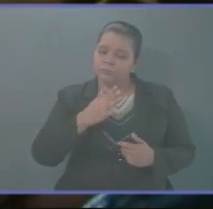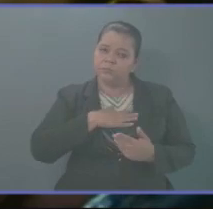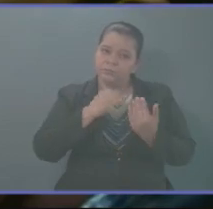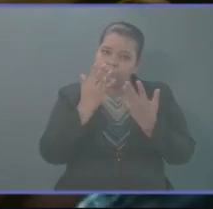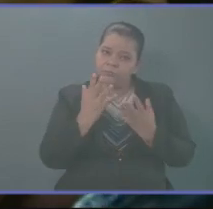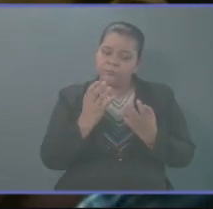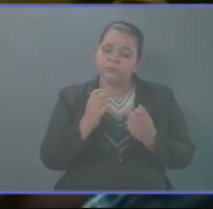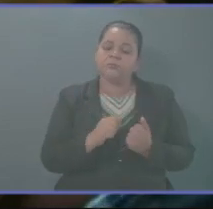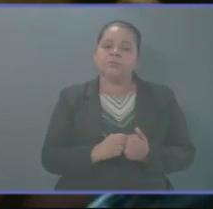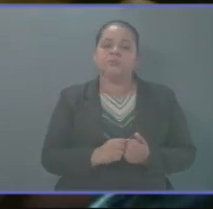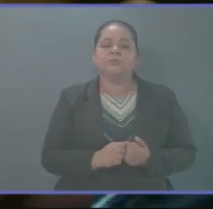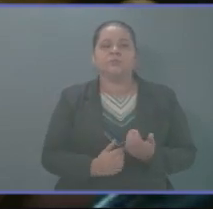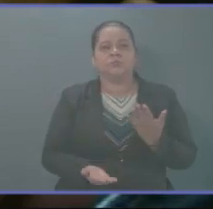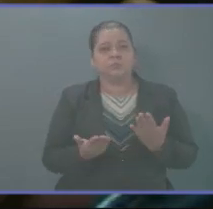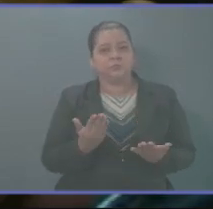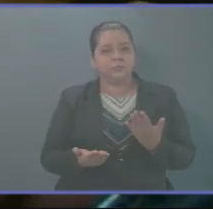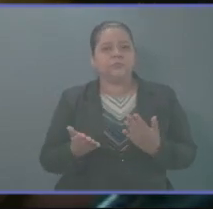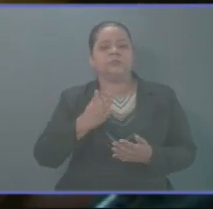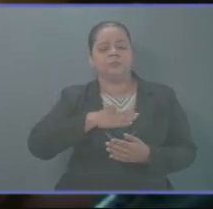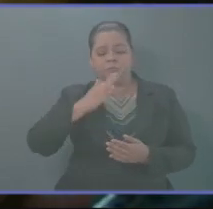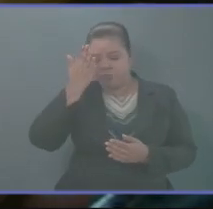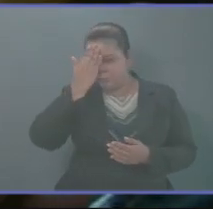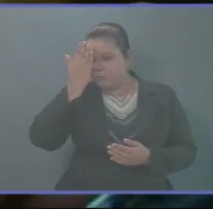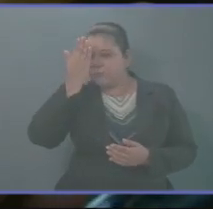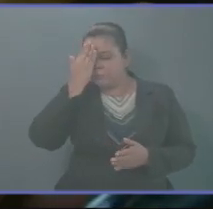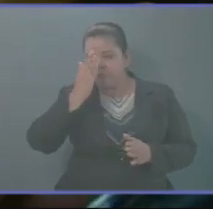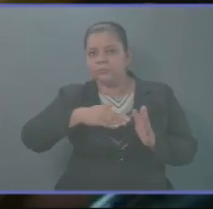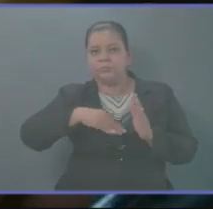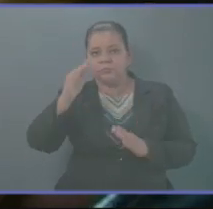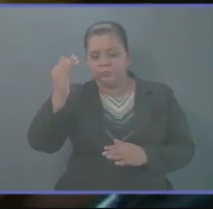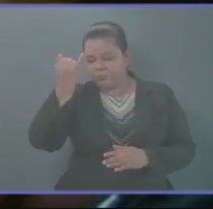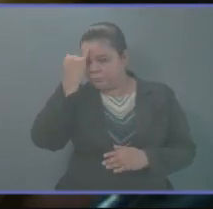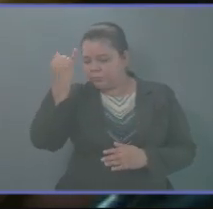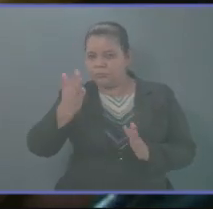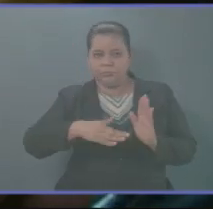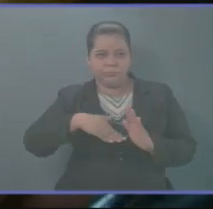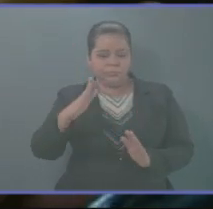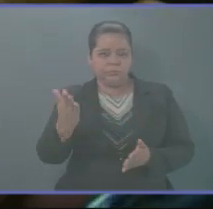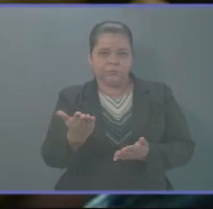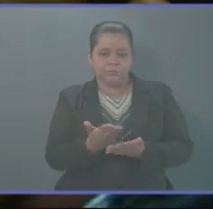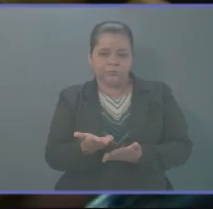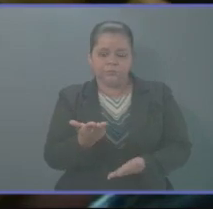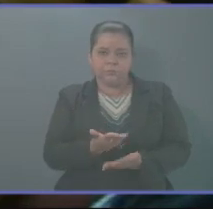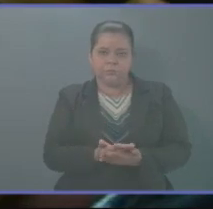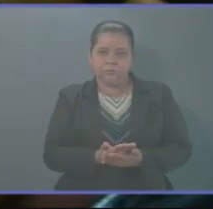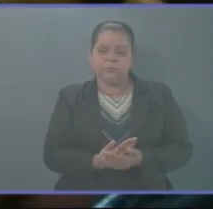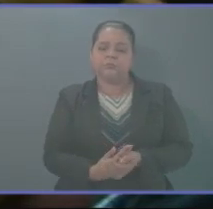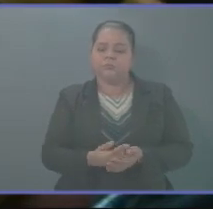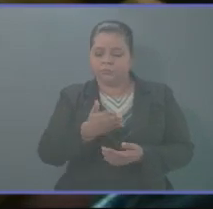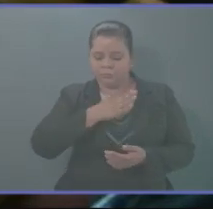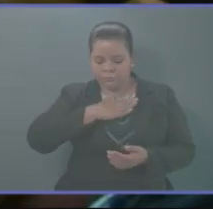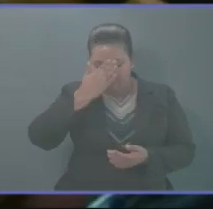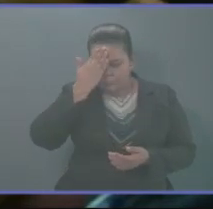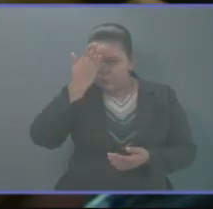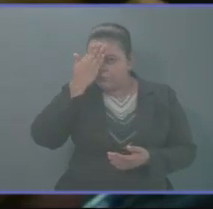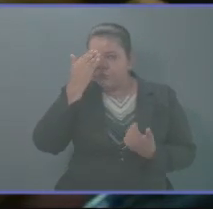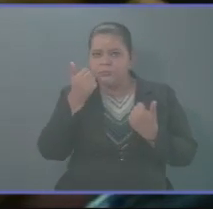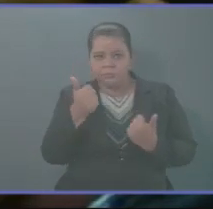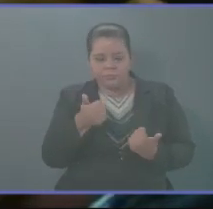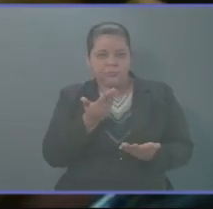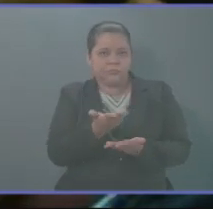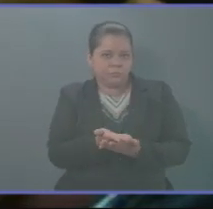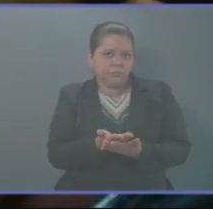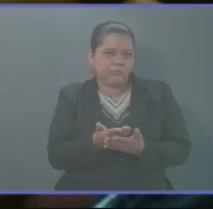que tal vez, sé que hay más iniciativas, sé que hay más ideas, por supuesto, sé que hay muy buenos aportes de todos los miembros de